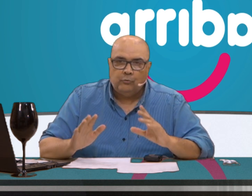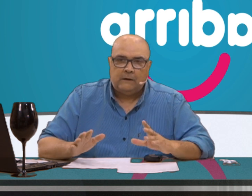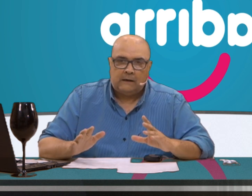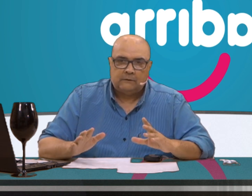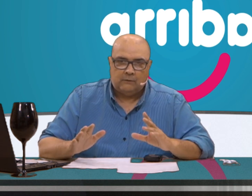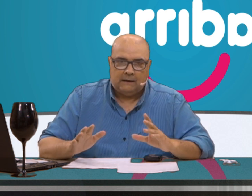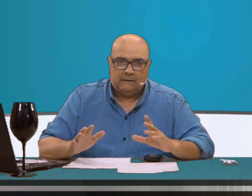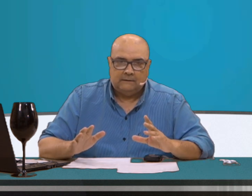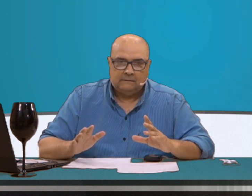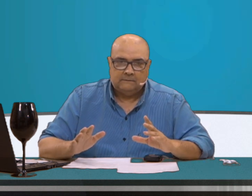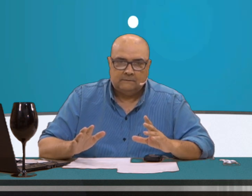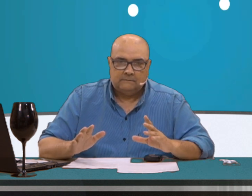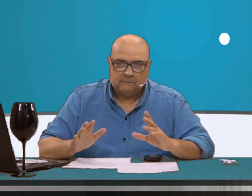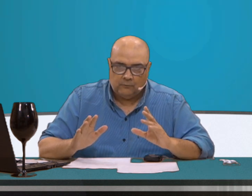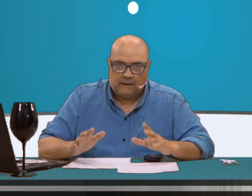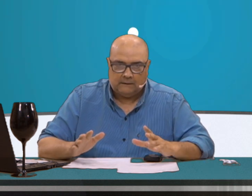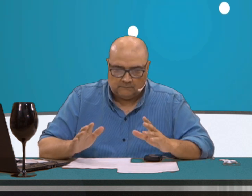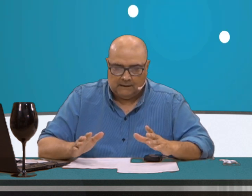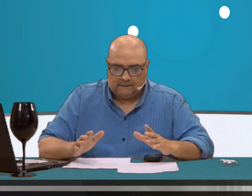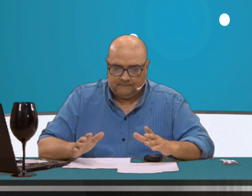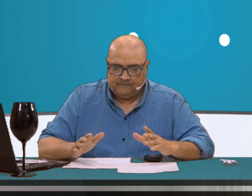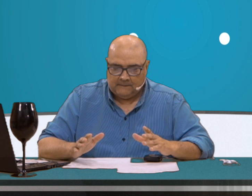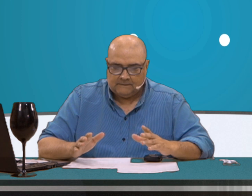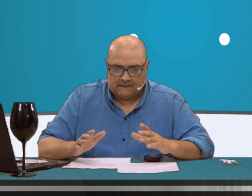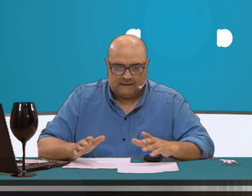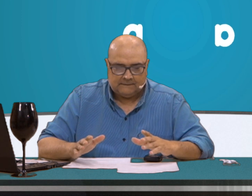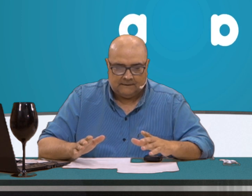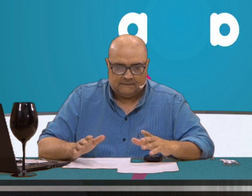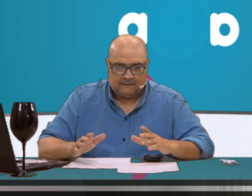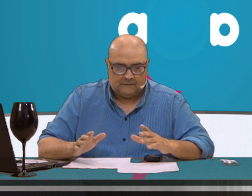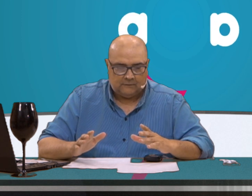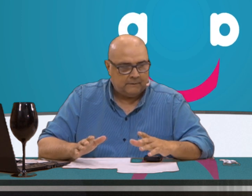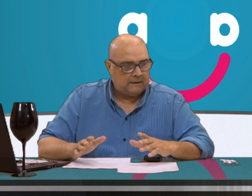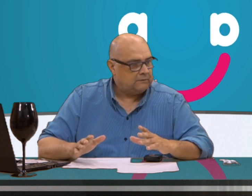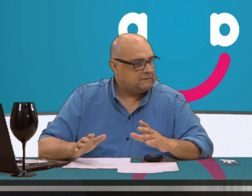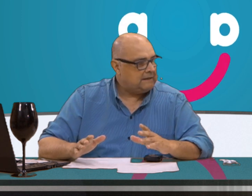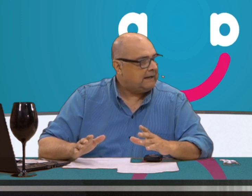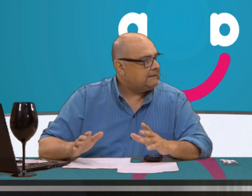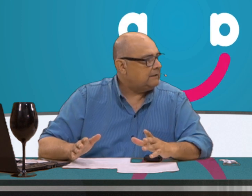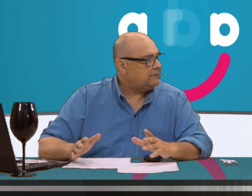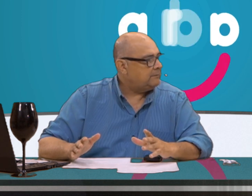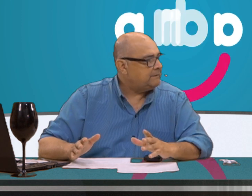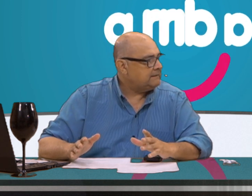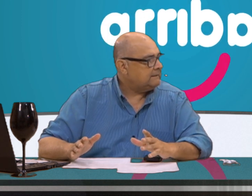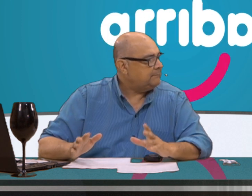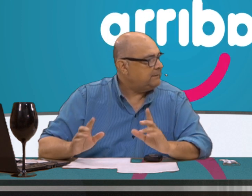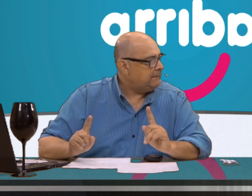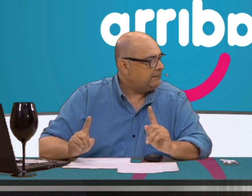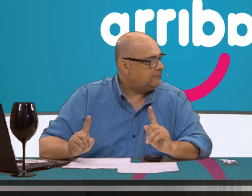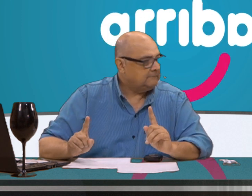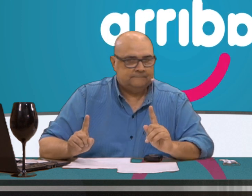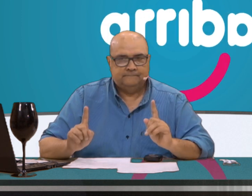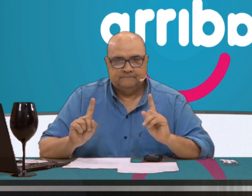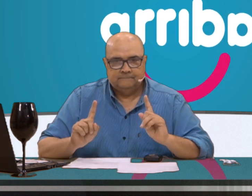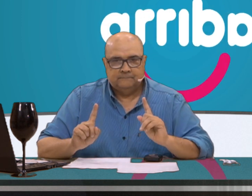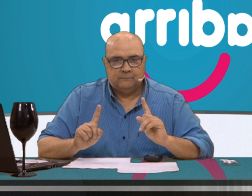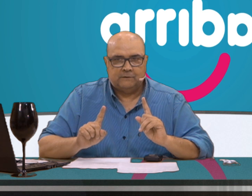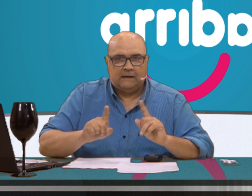un actual un actual integrante de del gobierno sea candidato a presidente